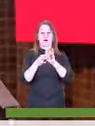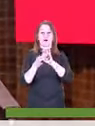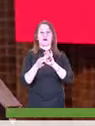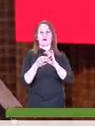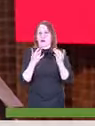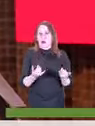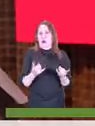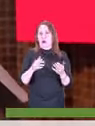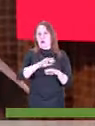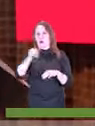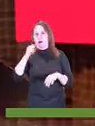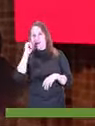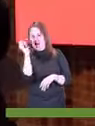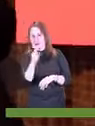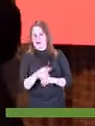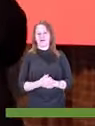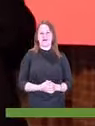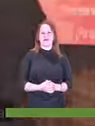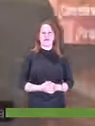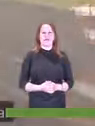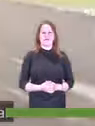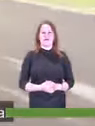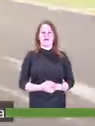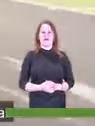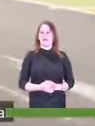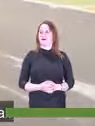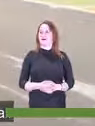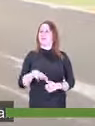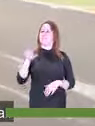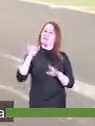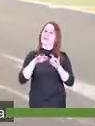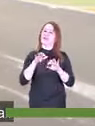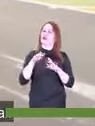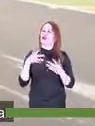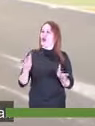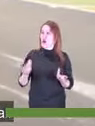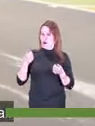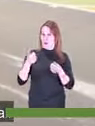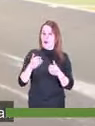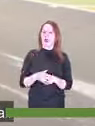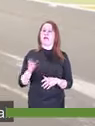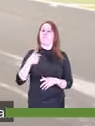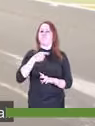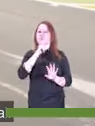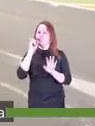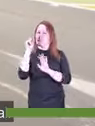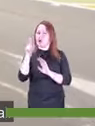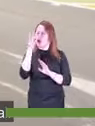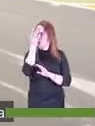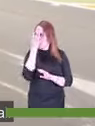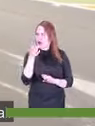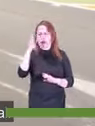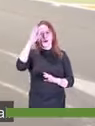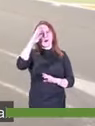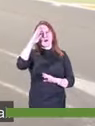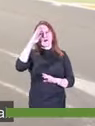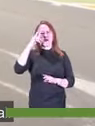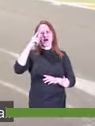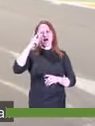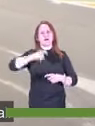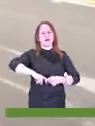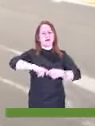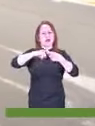con la siguiente pregunta. ¿Cómo está, señor secretario? Yo tengo una pregunta muy puntual. ¿Por qué la policía no sanciona